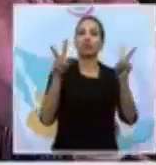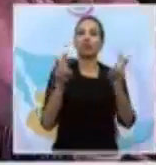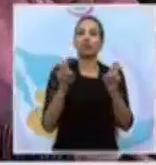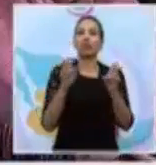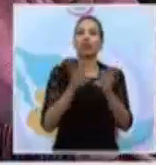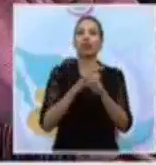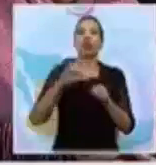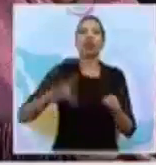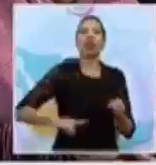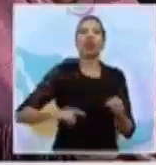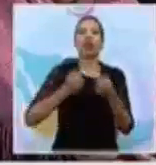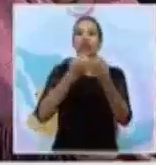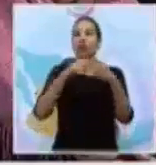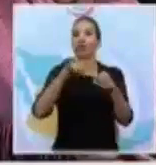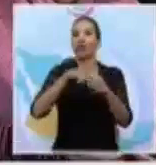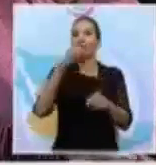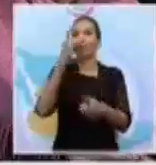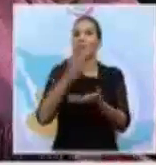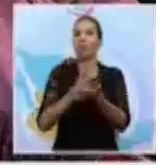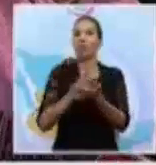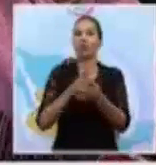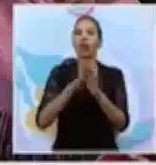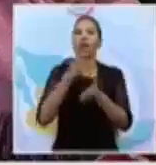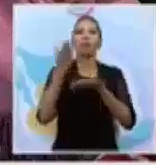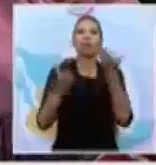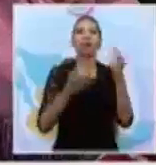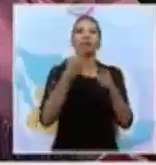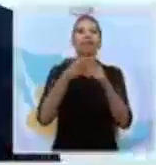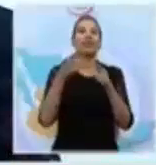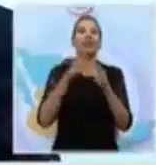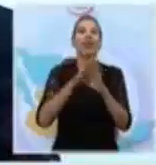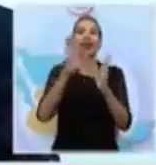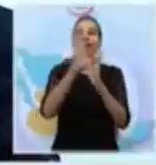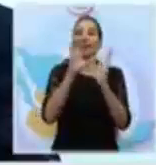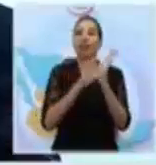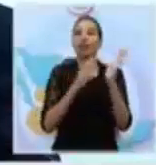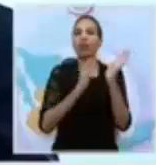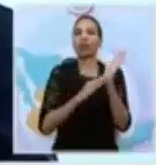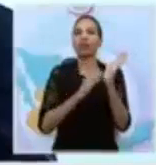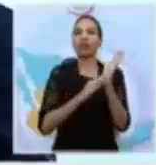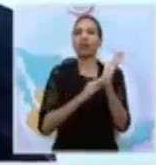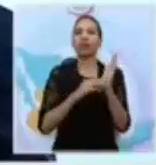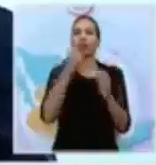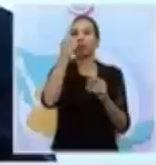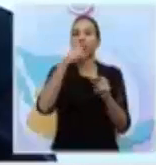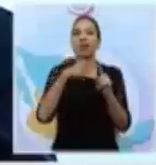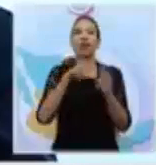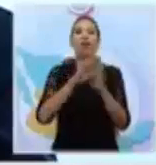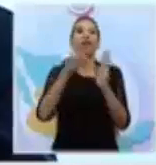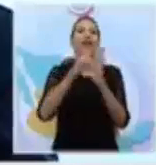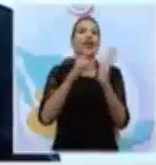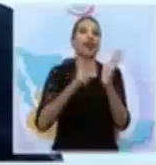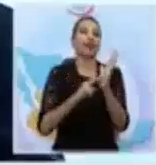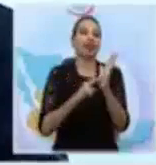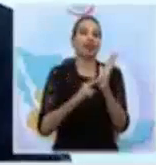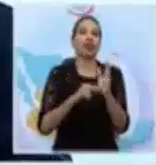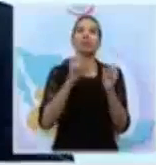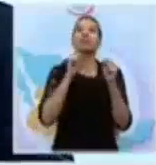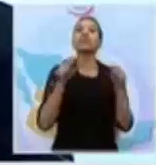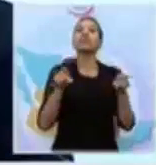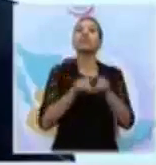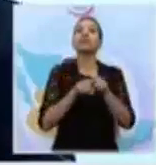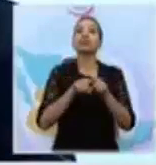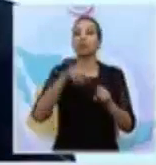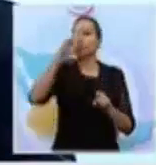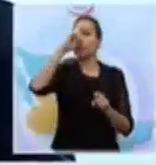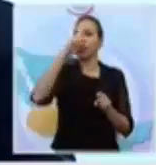modelo social único, en la demanda de controversia constitucional contra dicho reglamento, misma que se